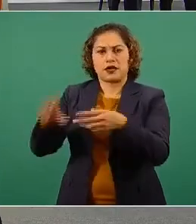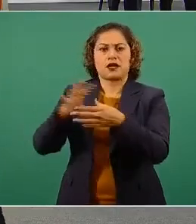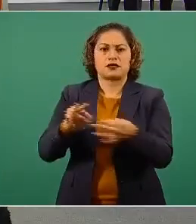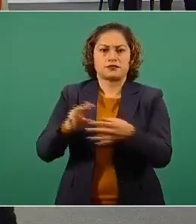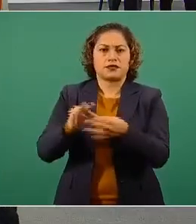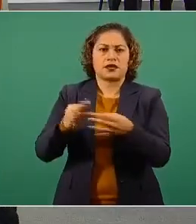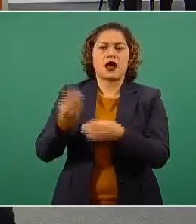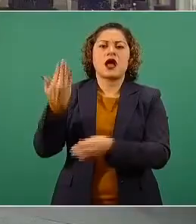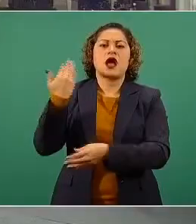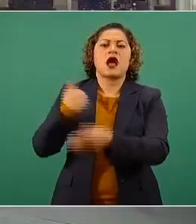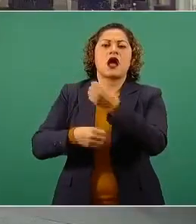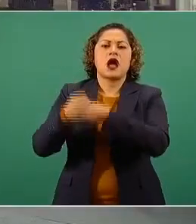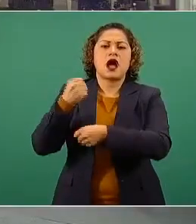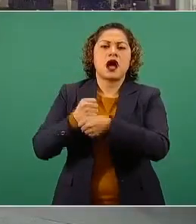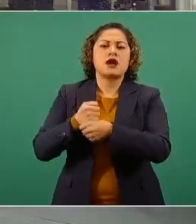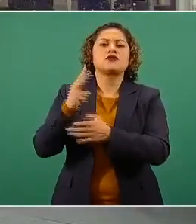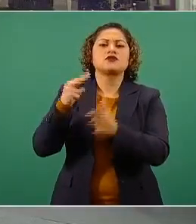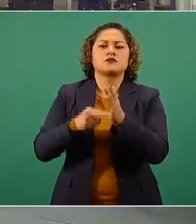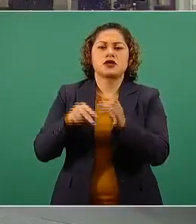20